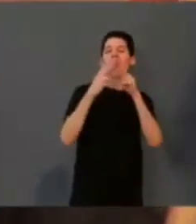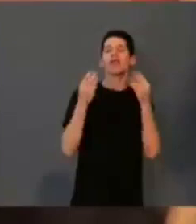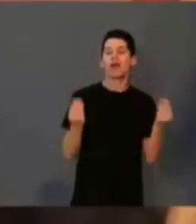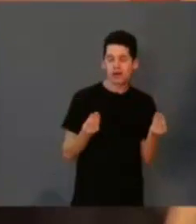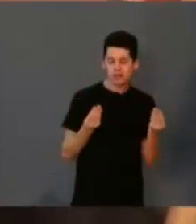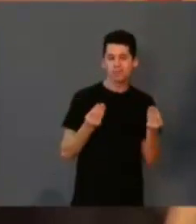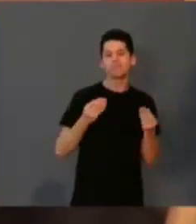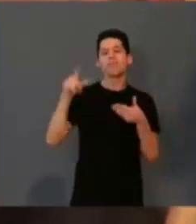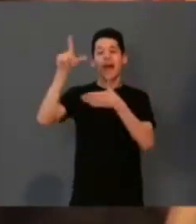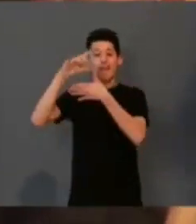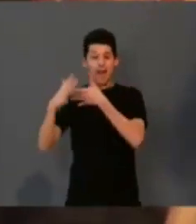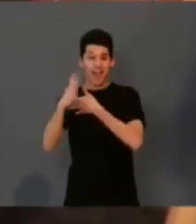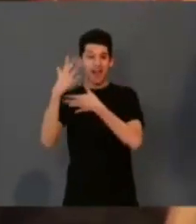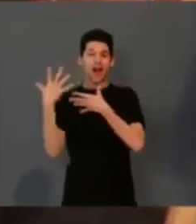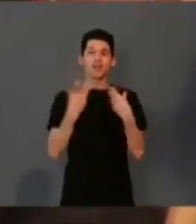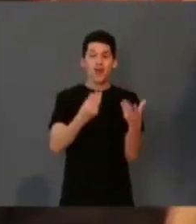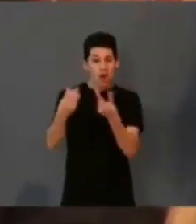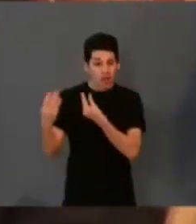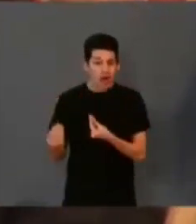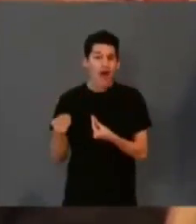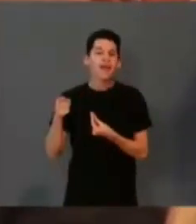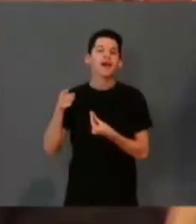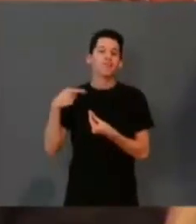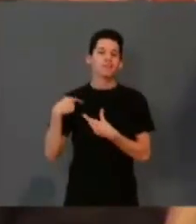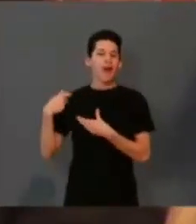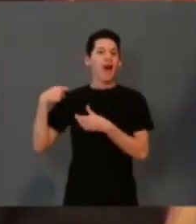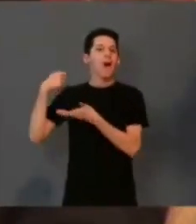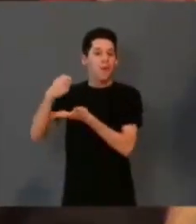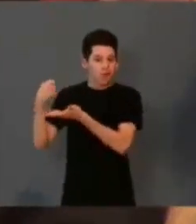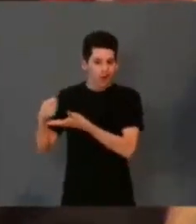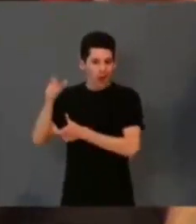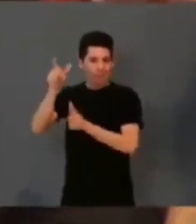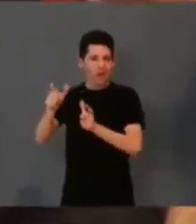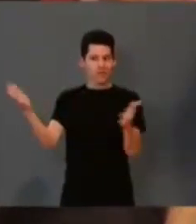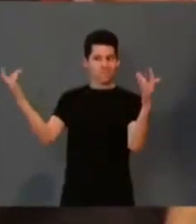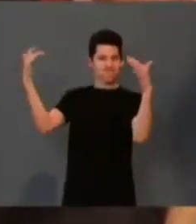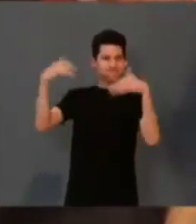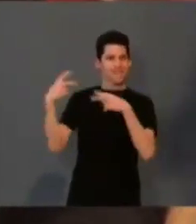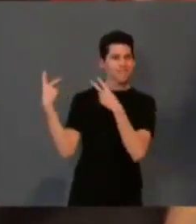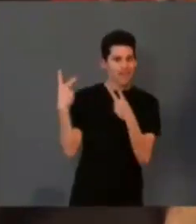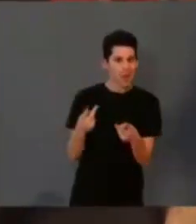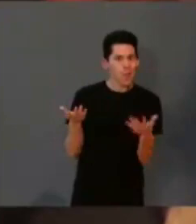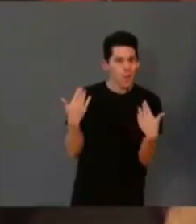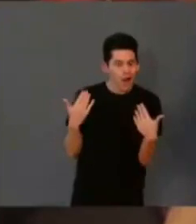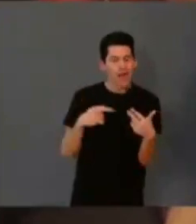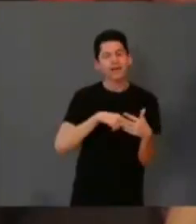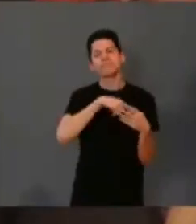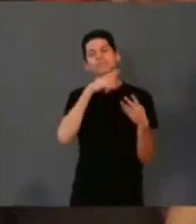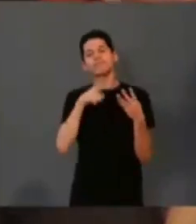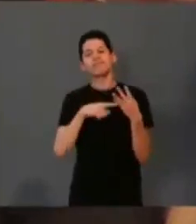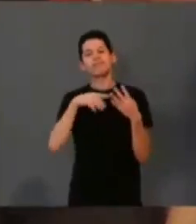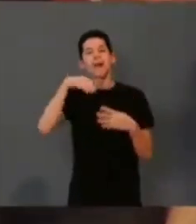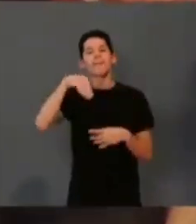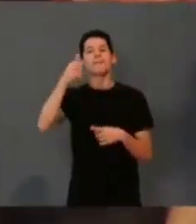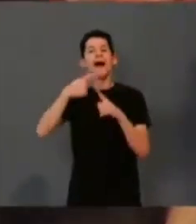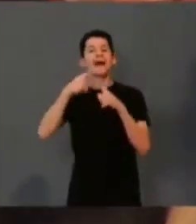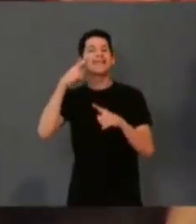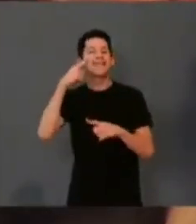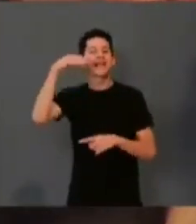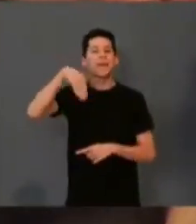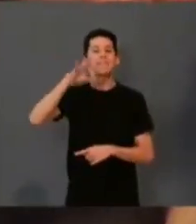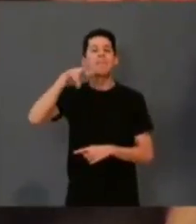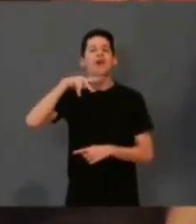por las gestiones para que los jóvenes estén aquí a la agencia vi que también nos estuvo acompañando a máximo Montenegro que ahora también